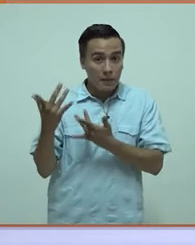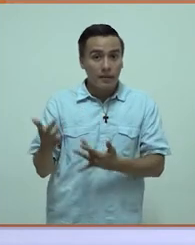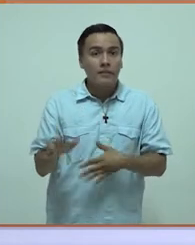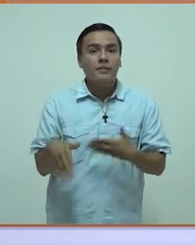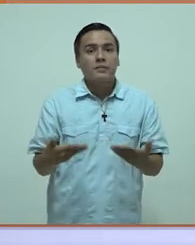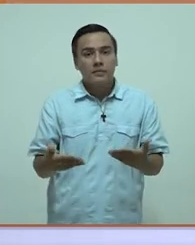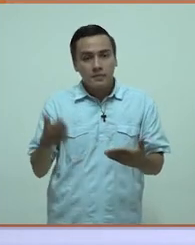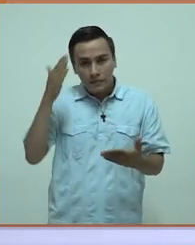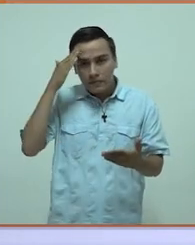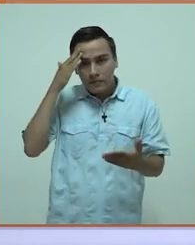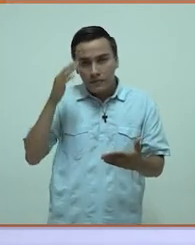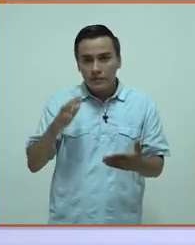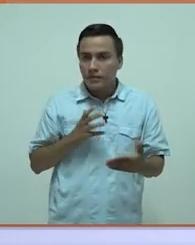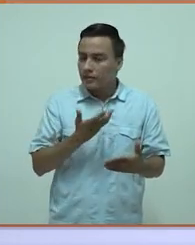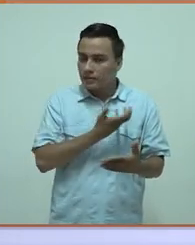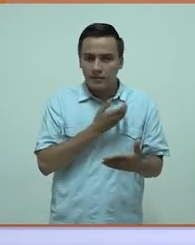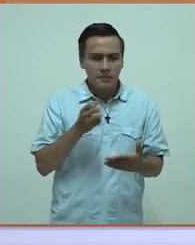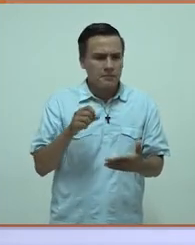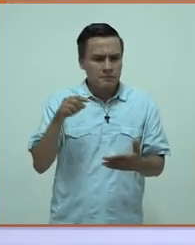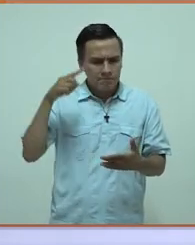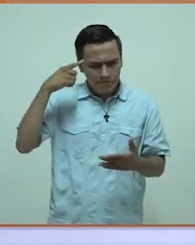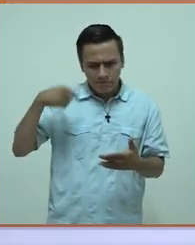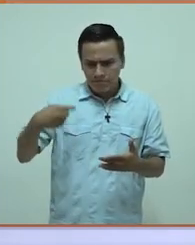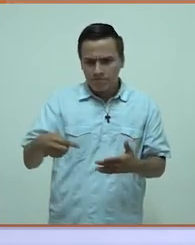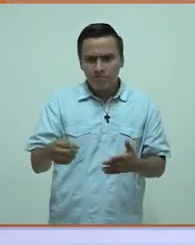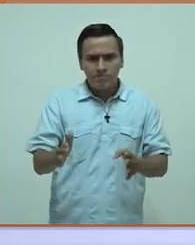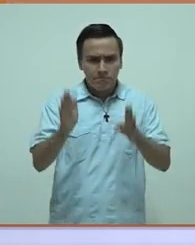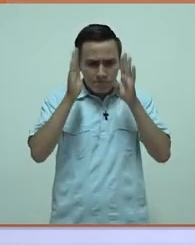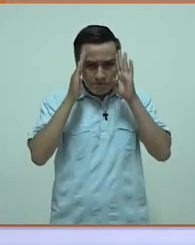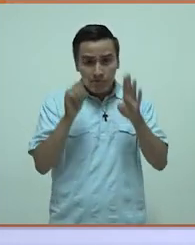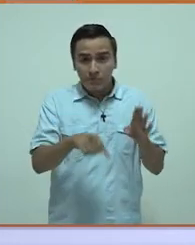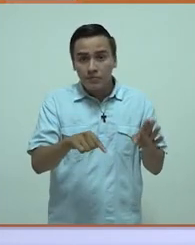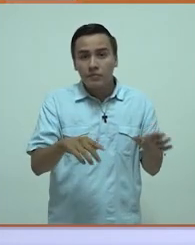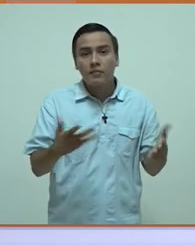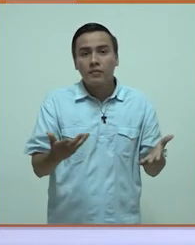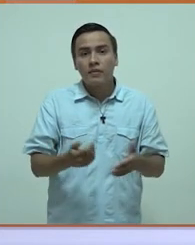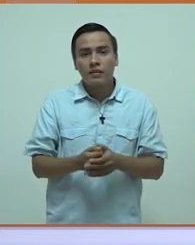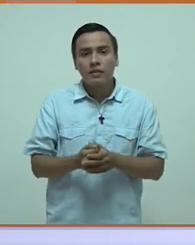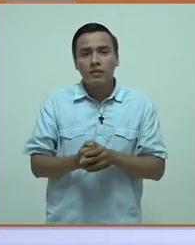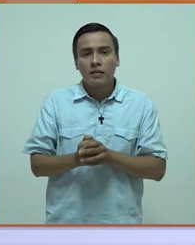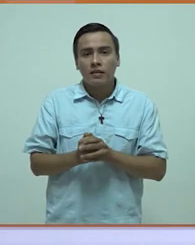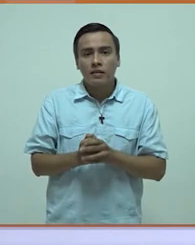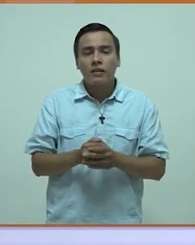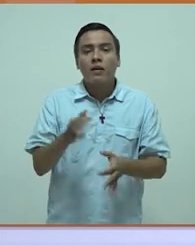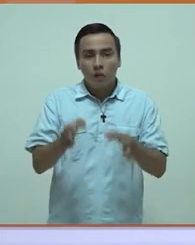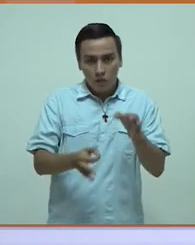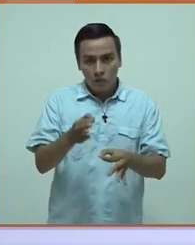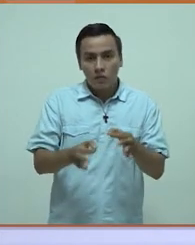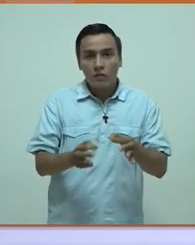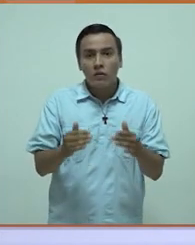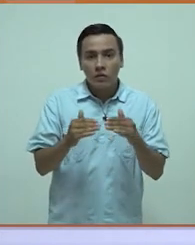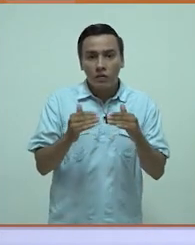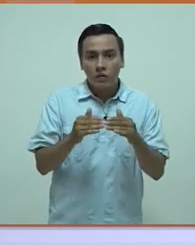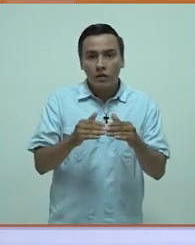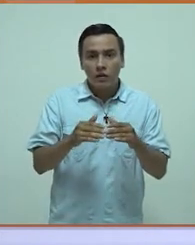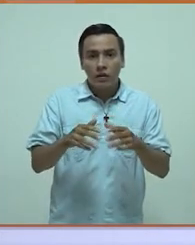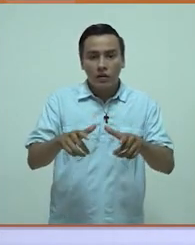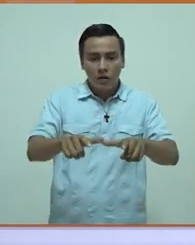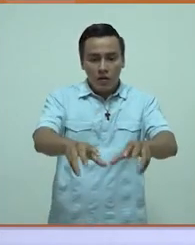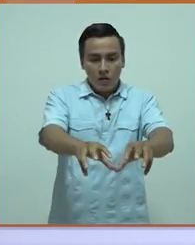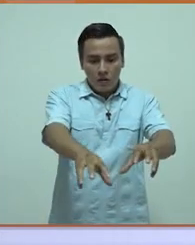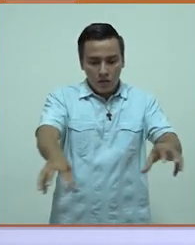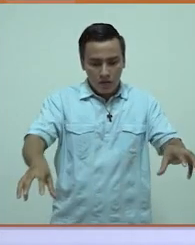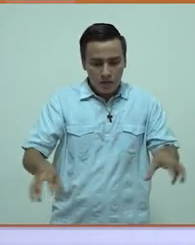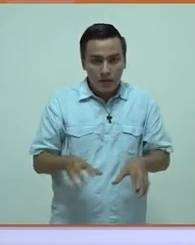entonces debemos de tener las lámparas encendidas. Y en ese sentido, justo, la corona del